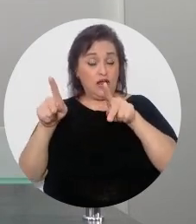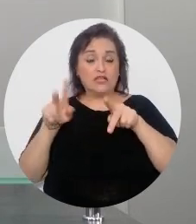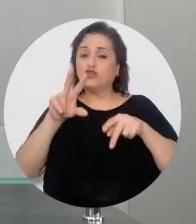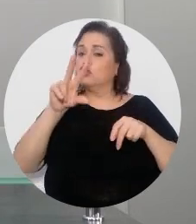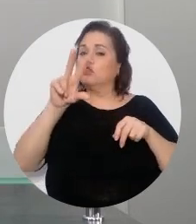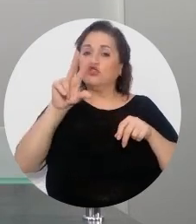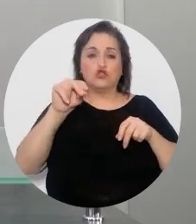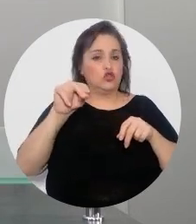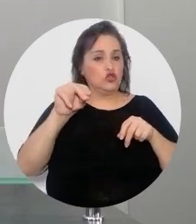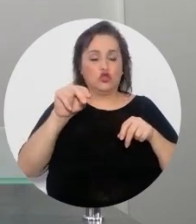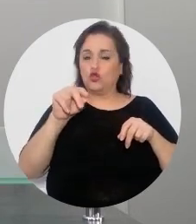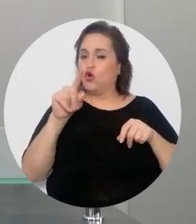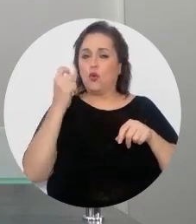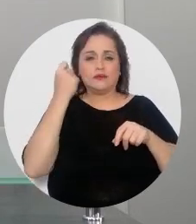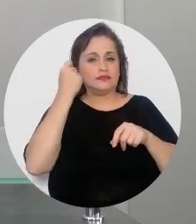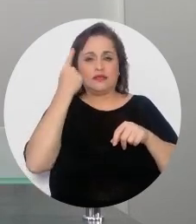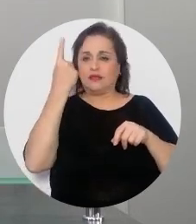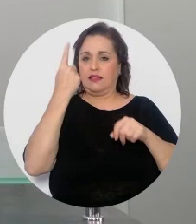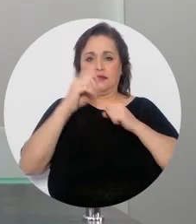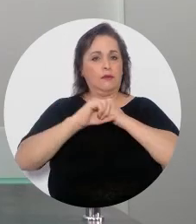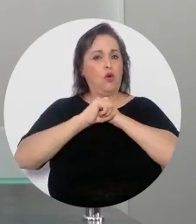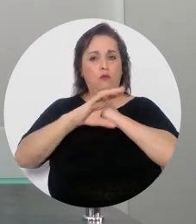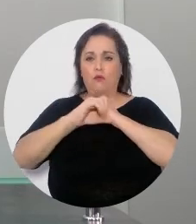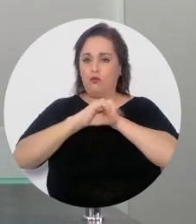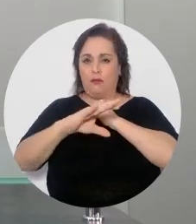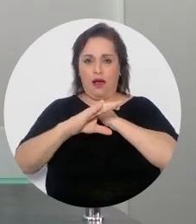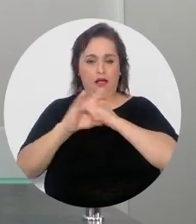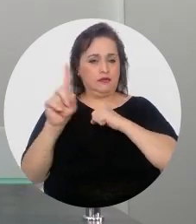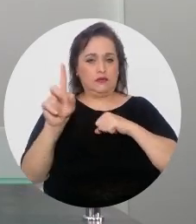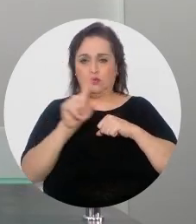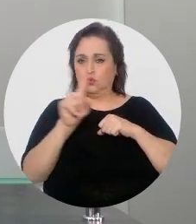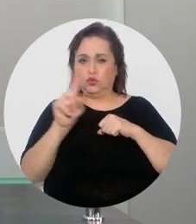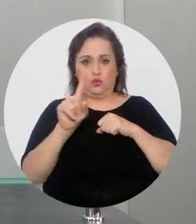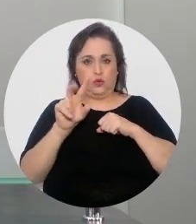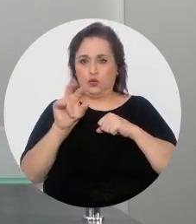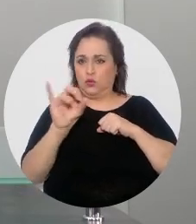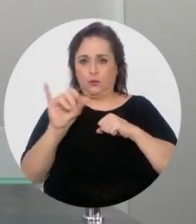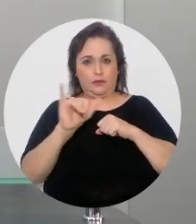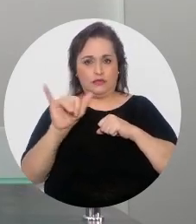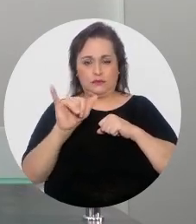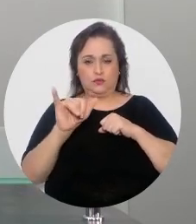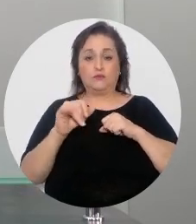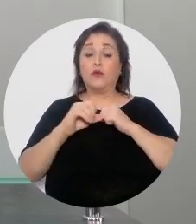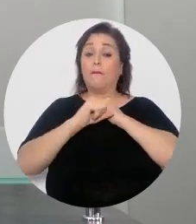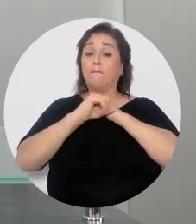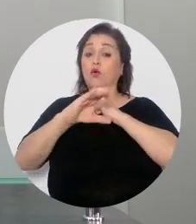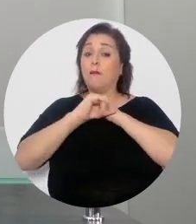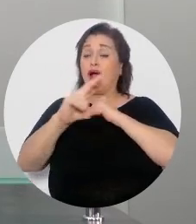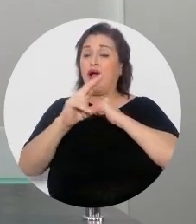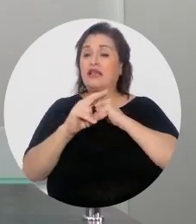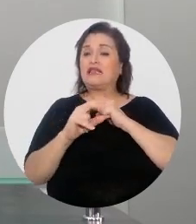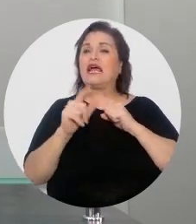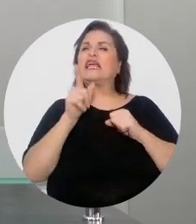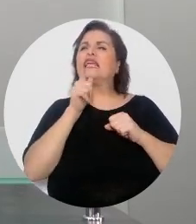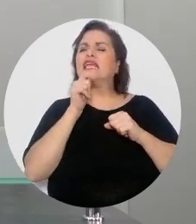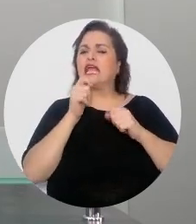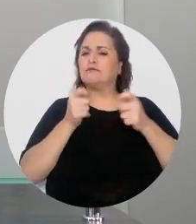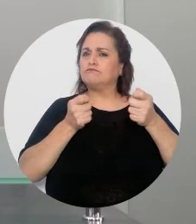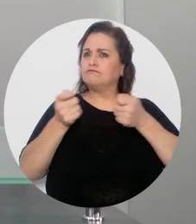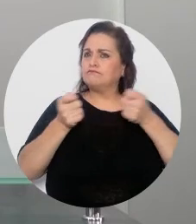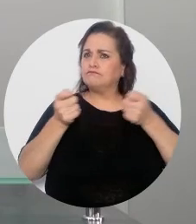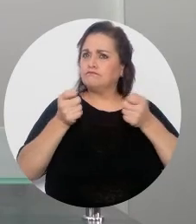candidatos, no son entendidos como propaganda. La propaganda se encuentra